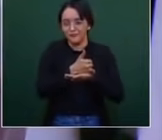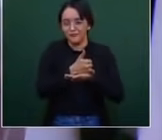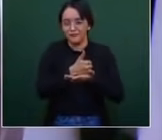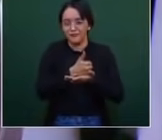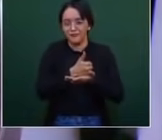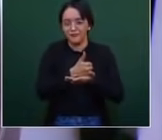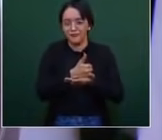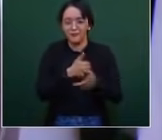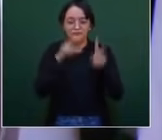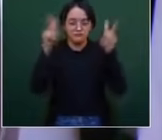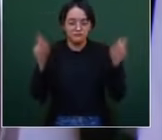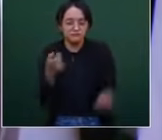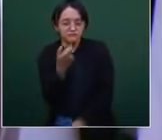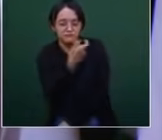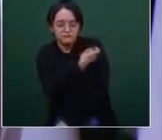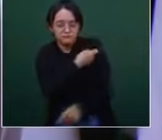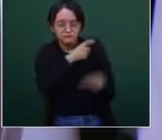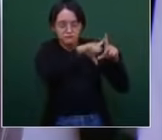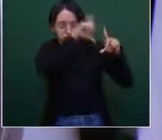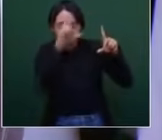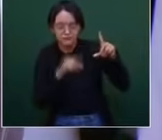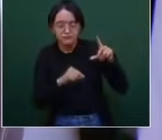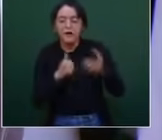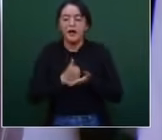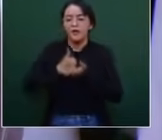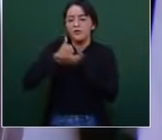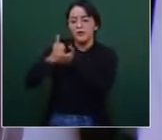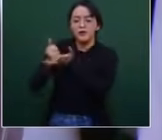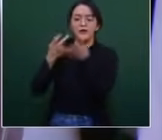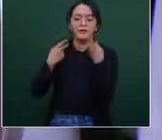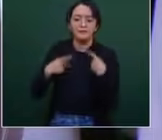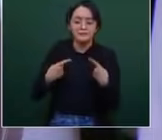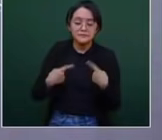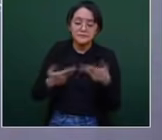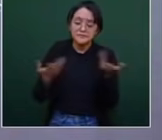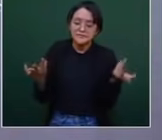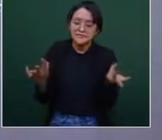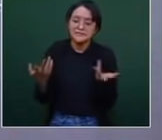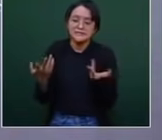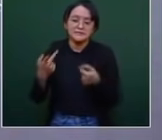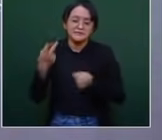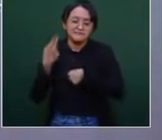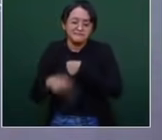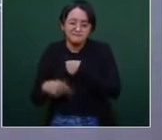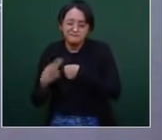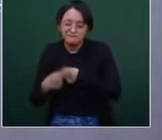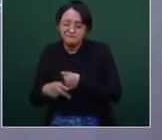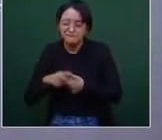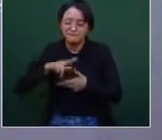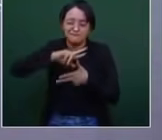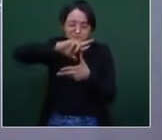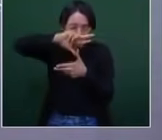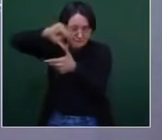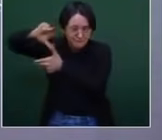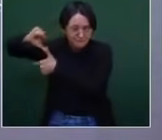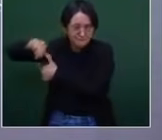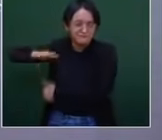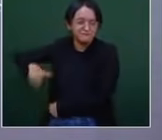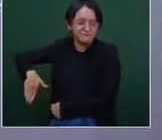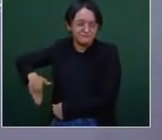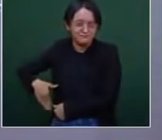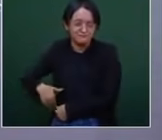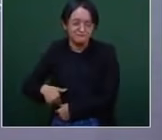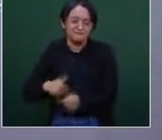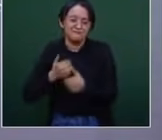nacional de vacunación, la ayuda a los afectados por los recientes fenómenos meteorológicos con el Plan